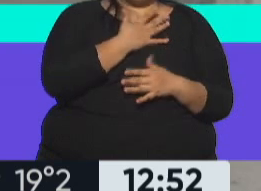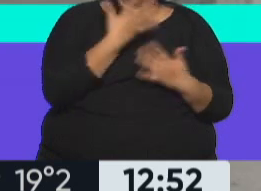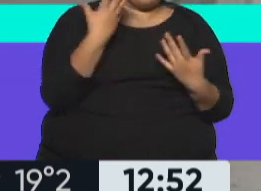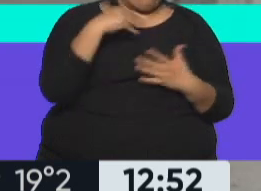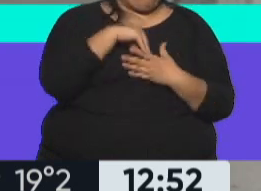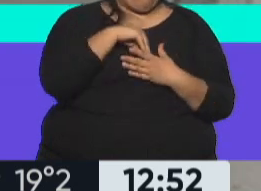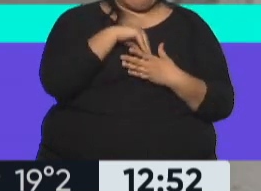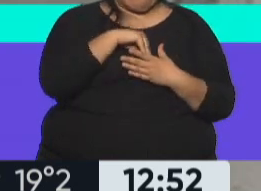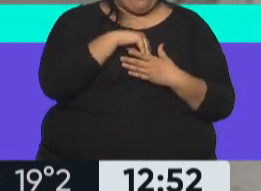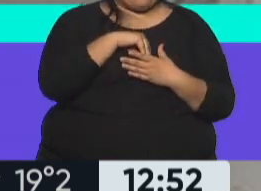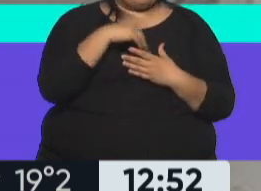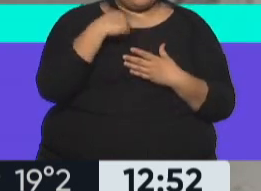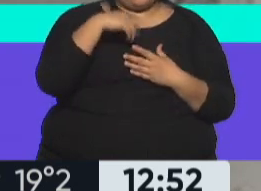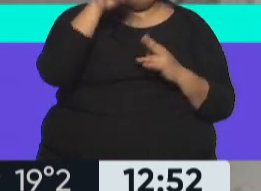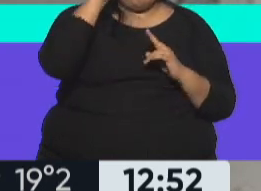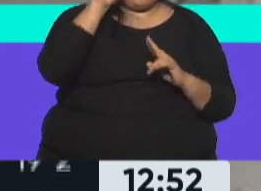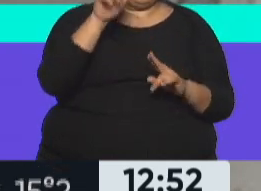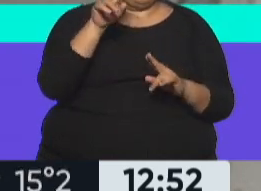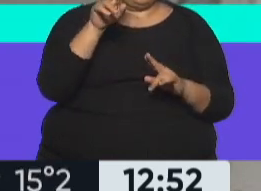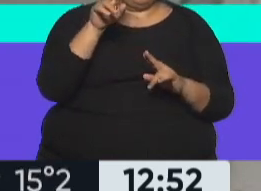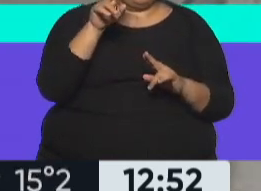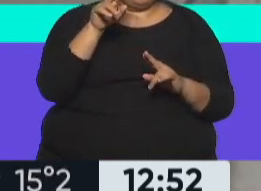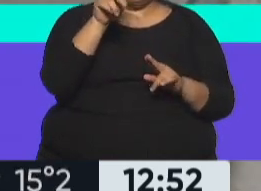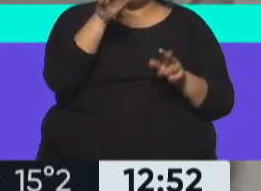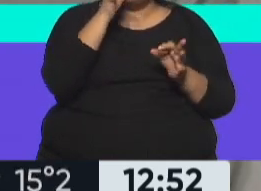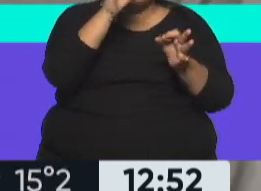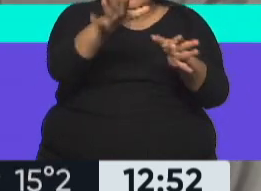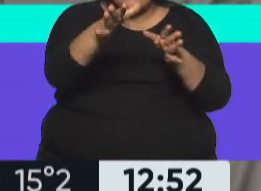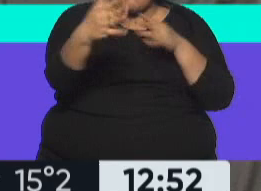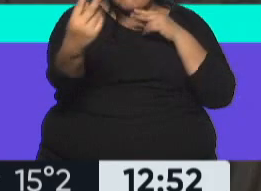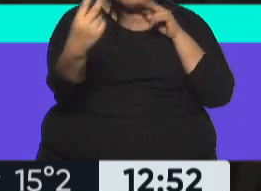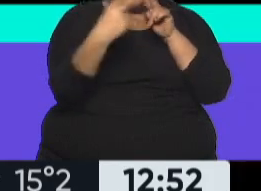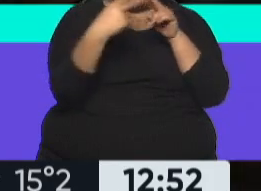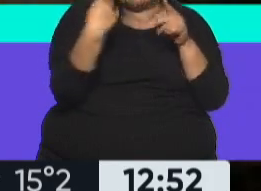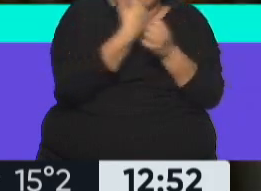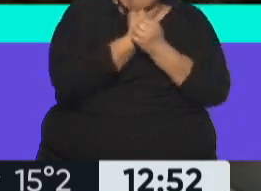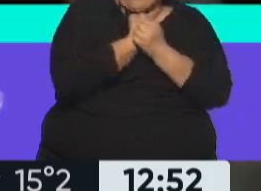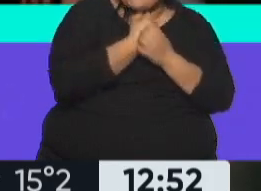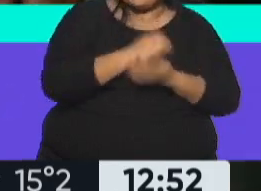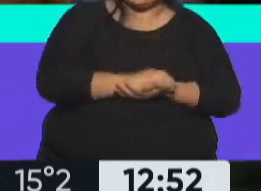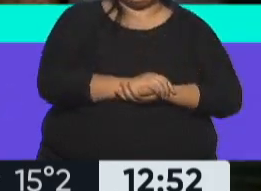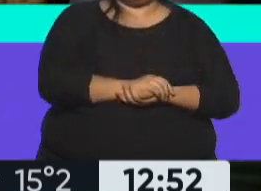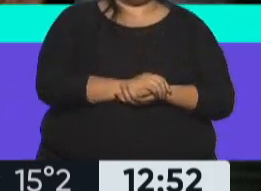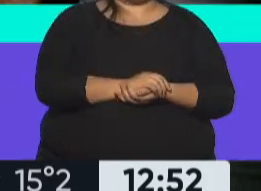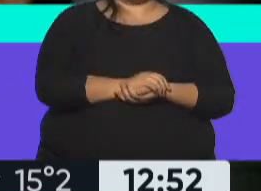guardado, pero con un respeto absoluto. Cuando quieras, nos damos el abrazo.